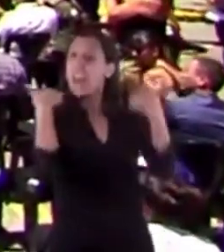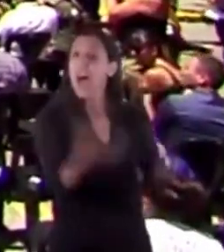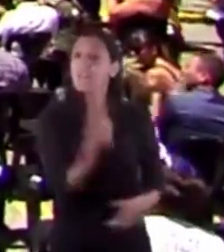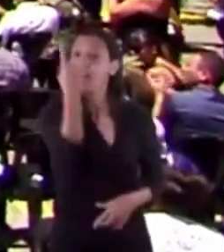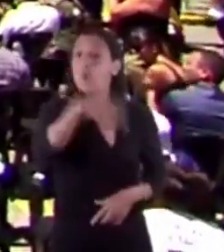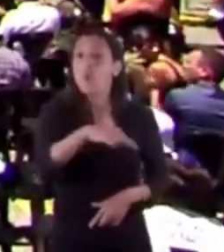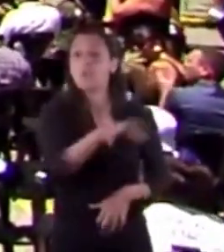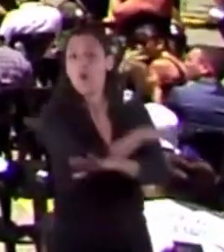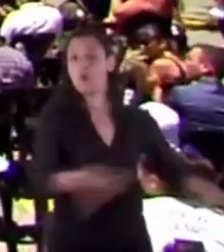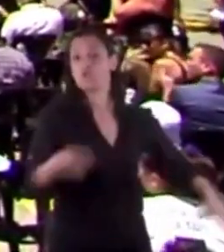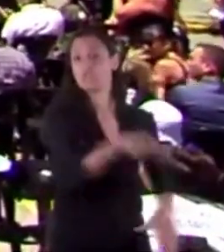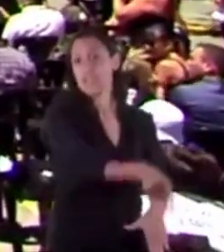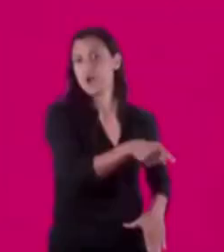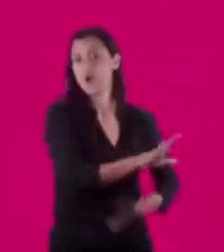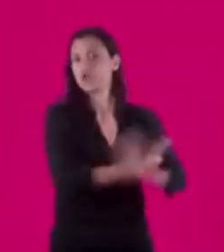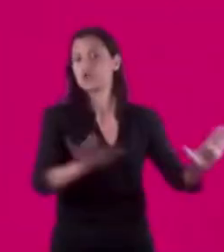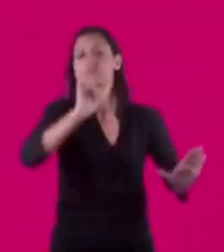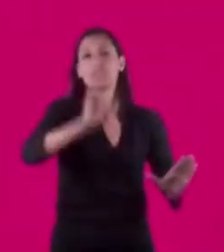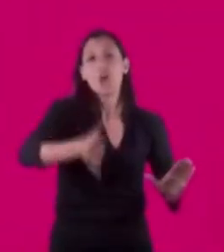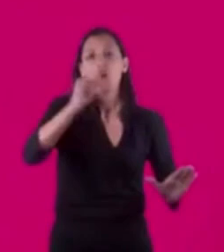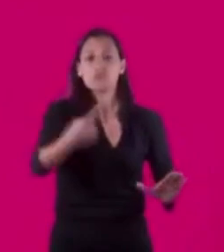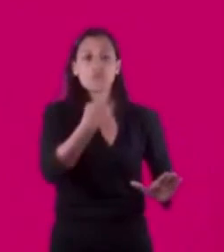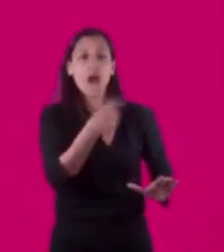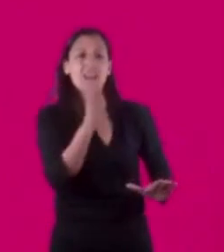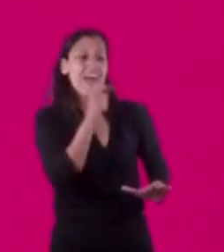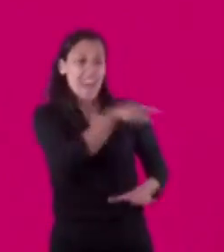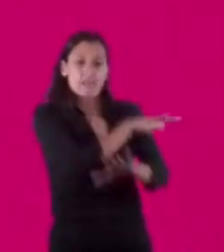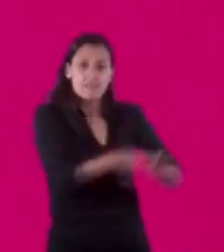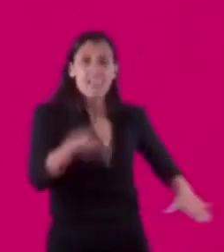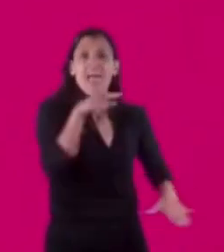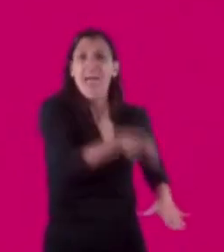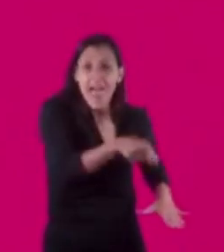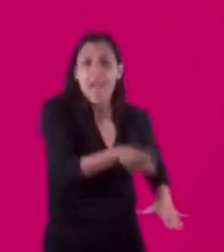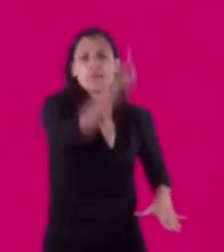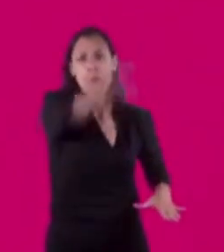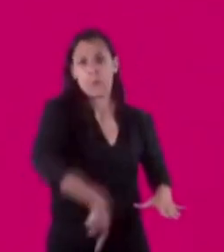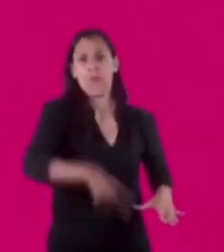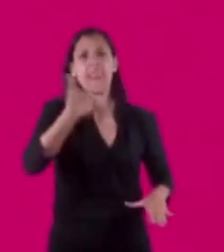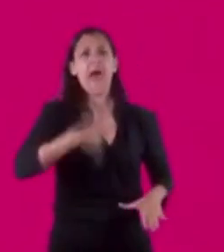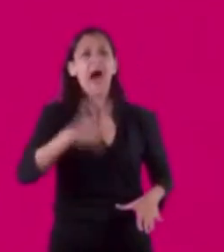Los niños y las niñas. Porque eso va a ser un país más justo.